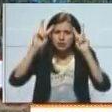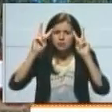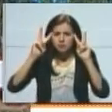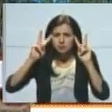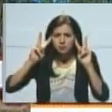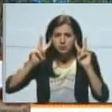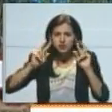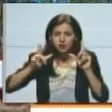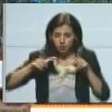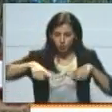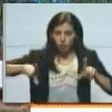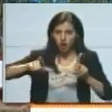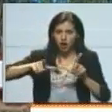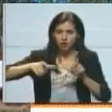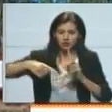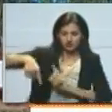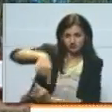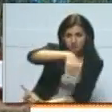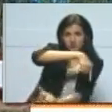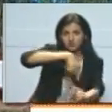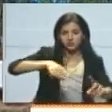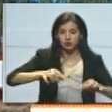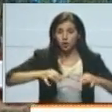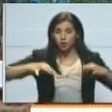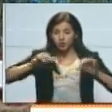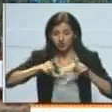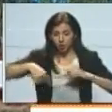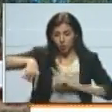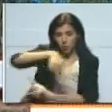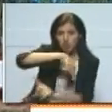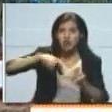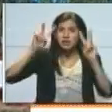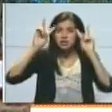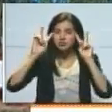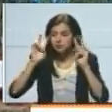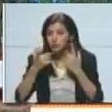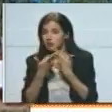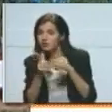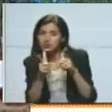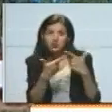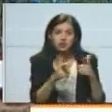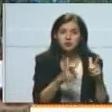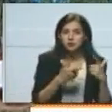los que están cercanos. Porque hay una cosa que se llama el rebufo